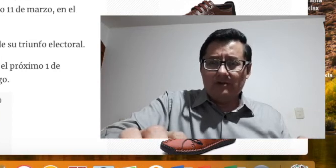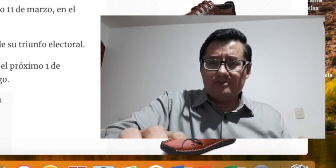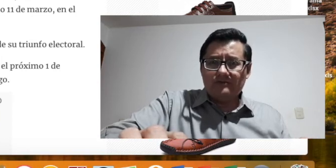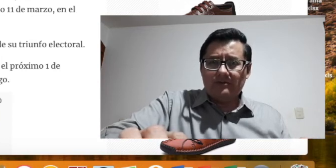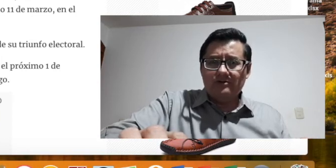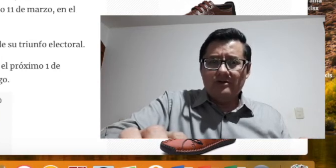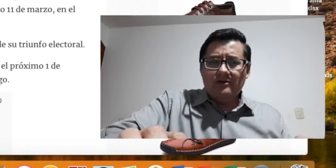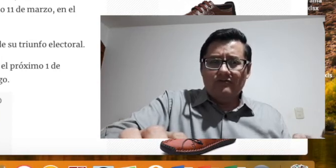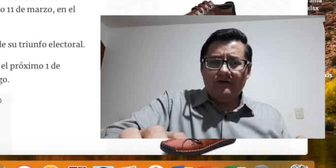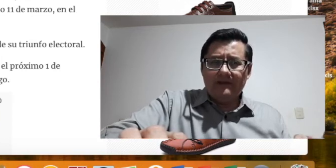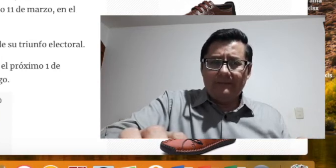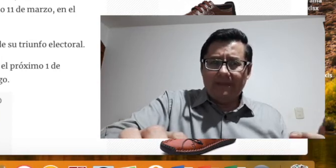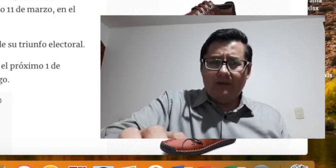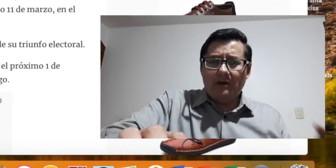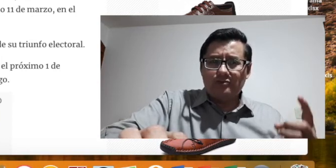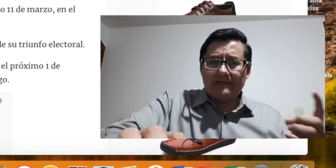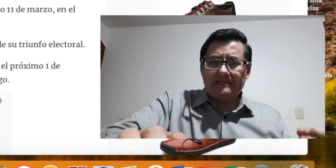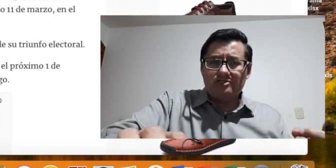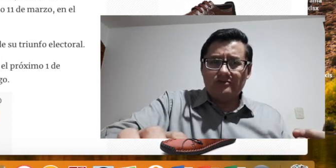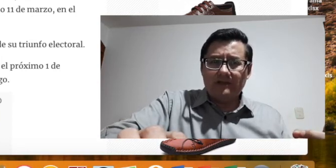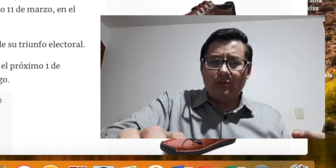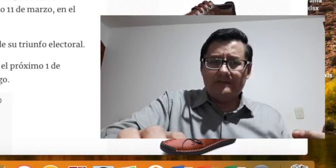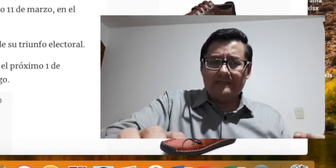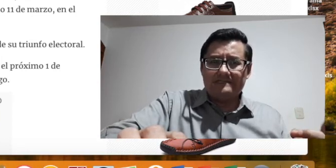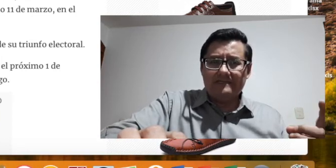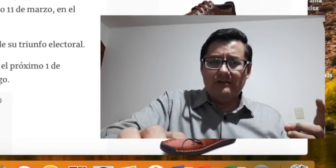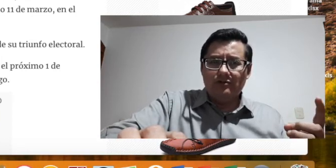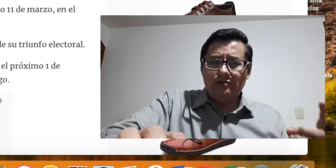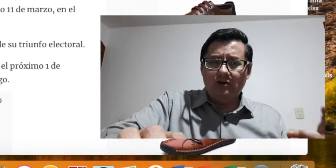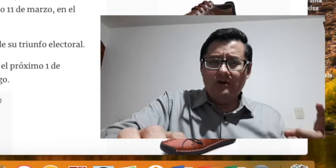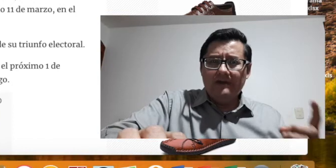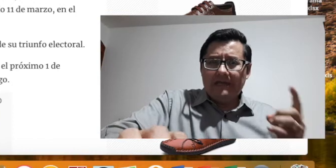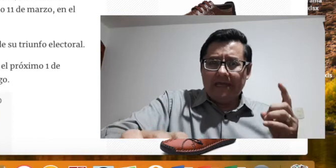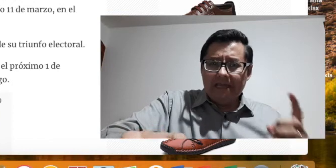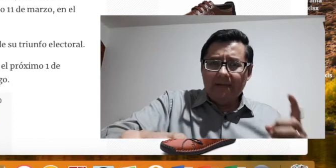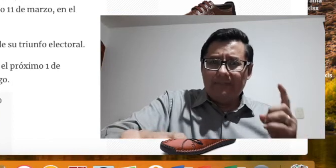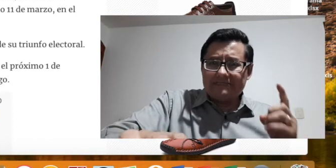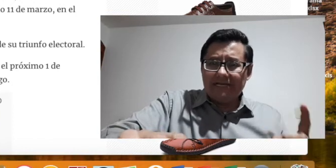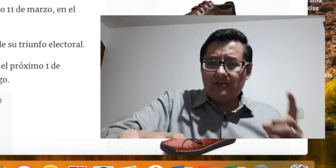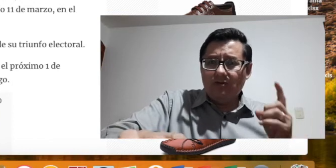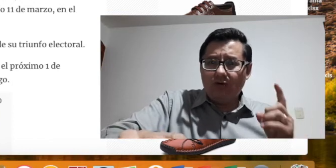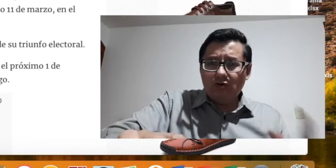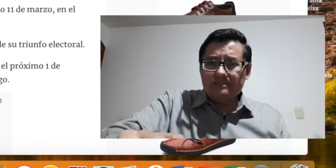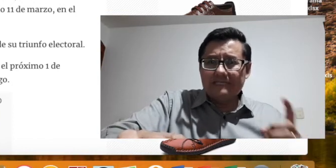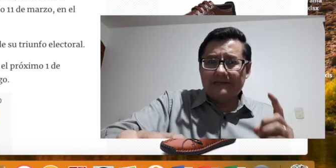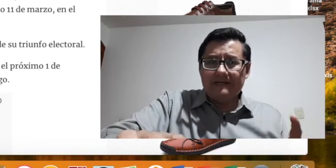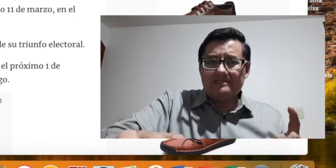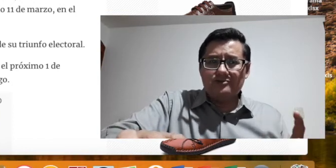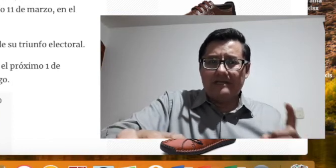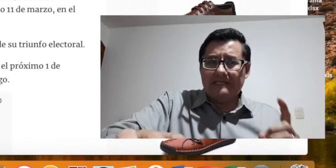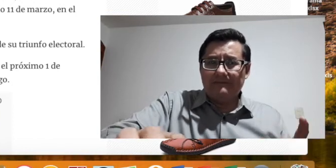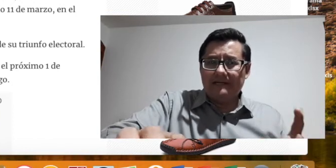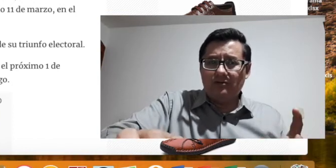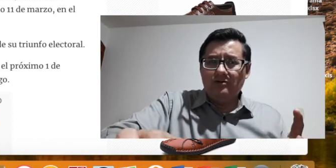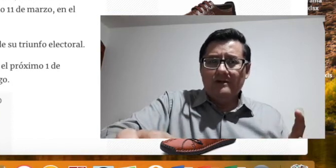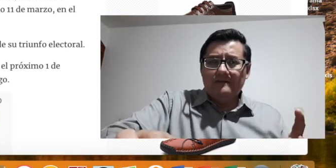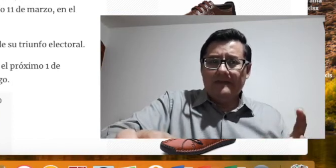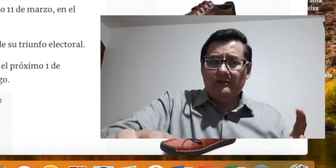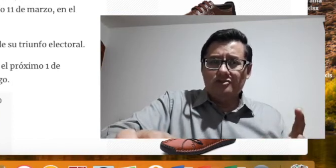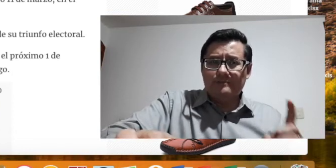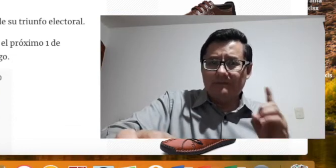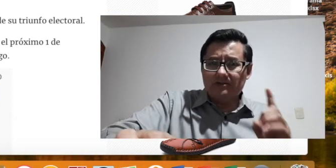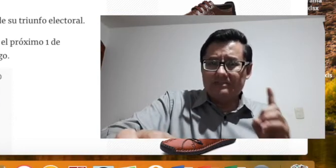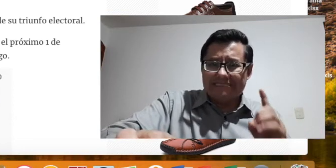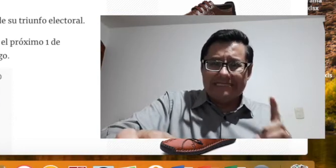Andrés Manuel López Obrador fue en cuanto a rendición de cuentas y lo dio el pasado 11 de marzo en el marco